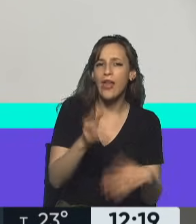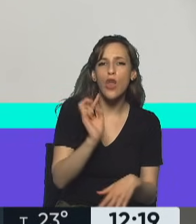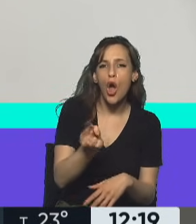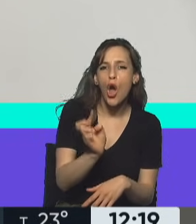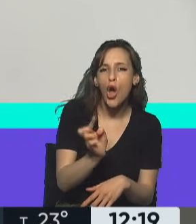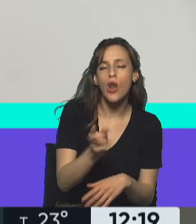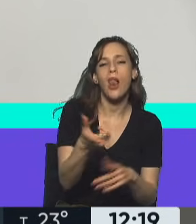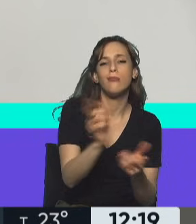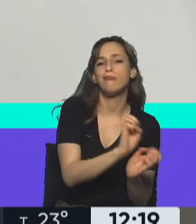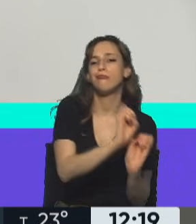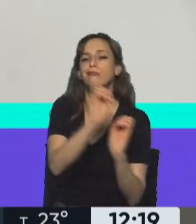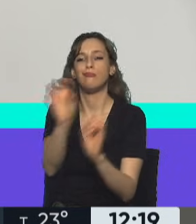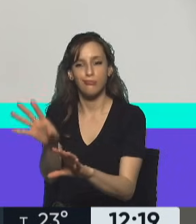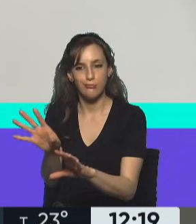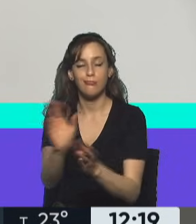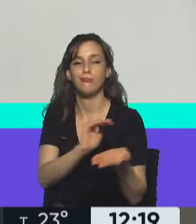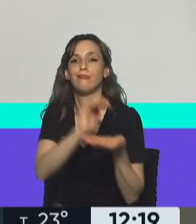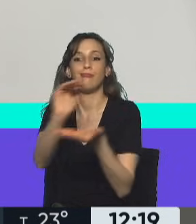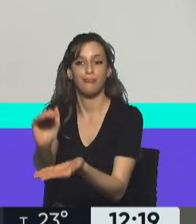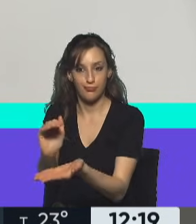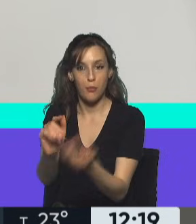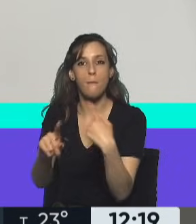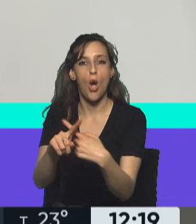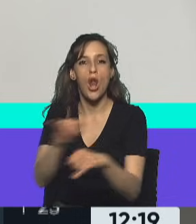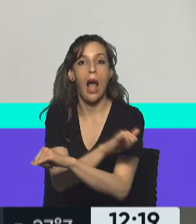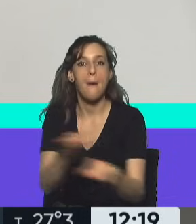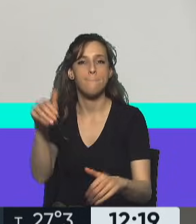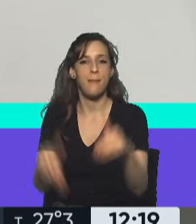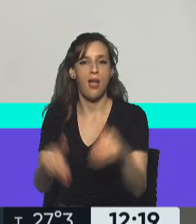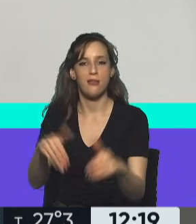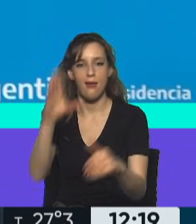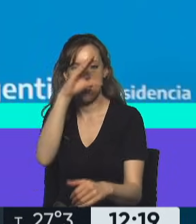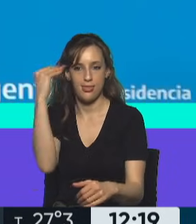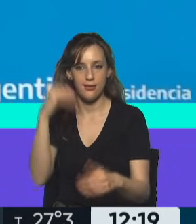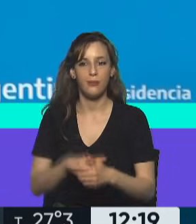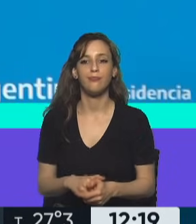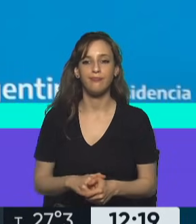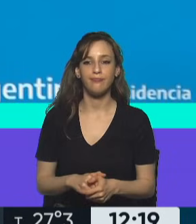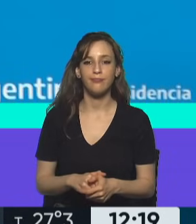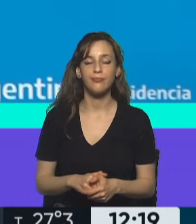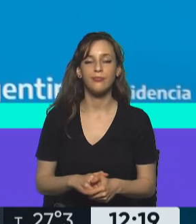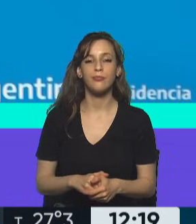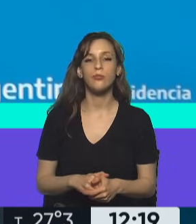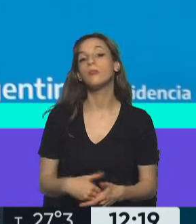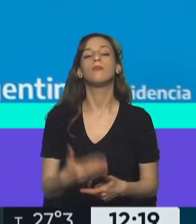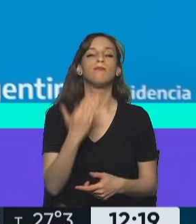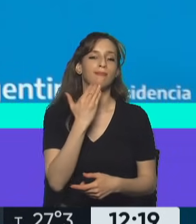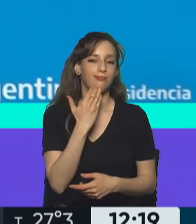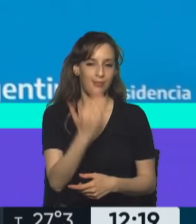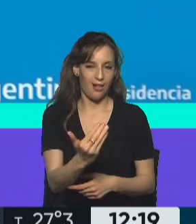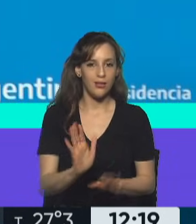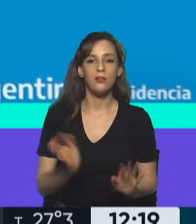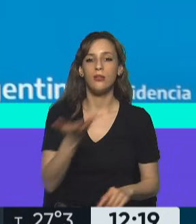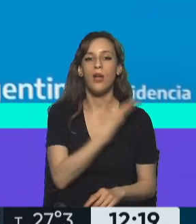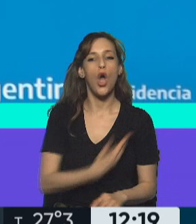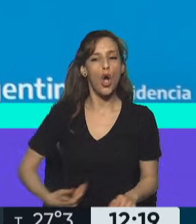vicepresidenta Cristina Fernández de Kirchner. ¿Cuál es la opinión del Gobierno Nacional respecto a esto? Gracias. Gracias. El Gobierno Nacional prefiere no